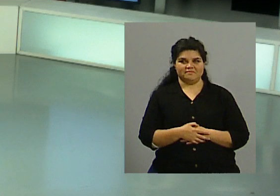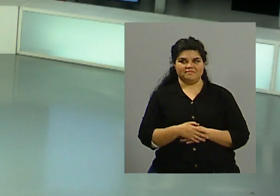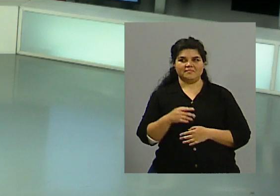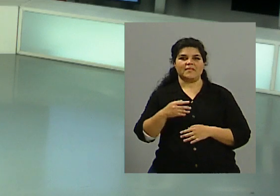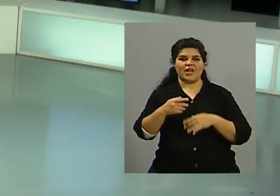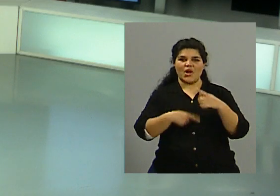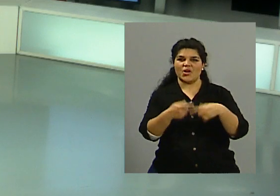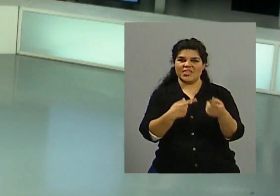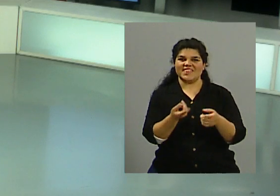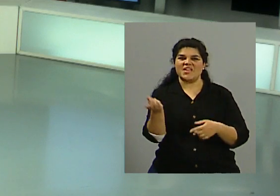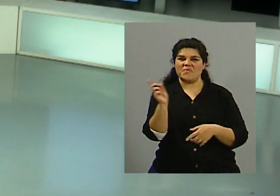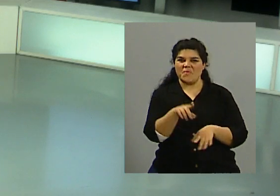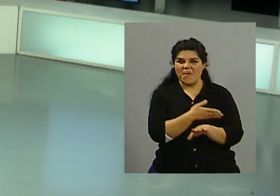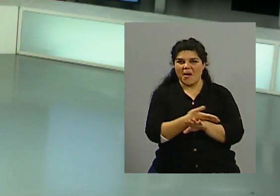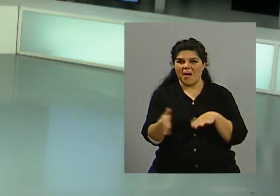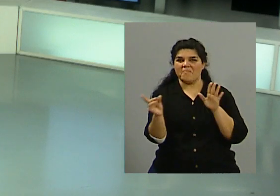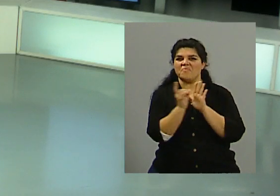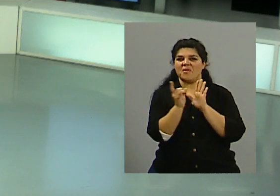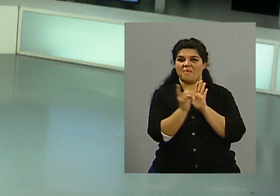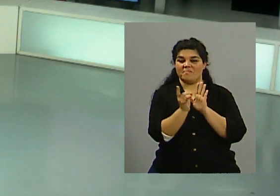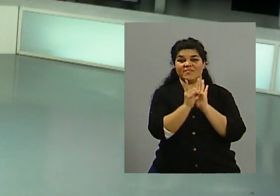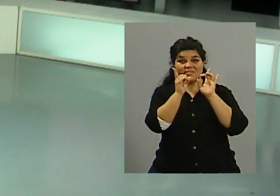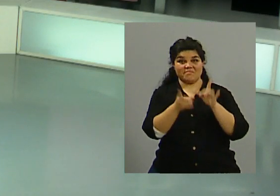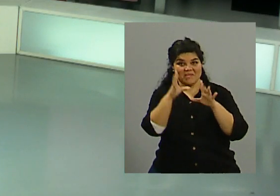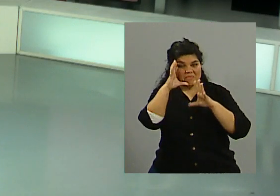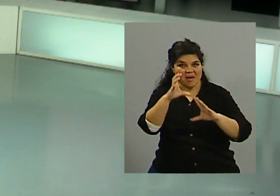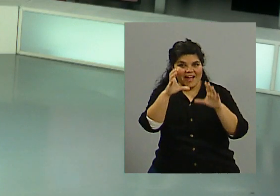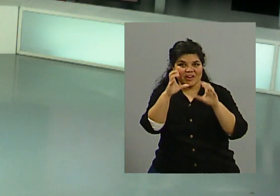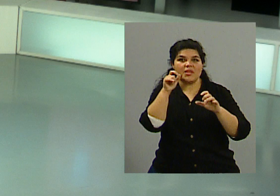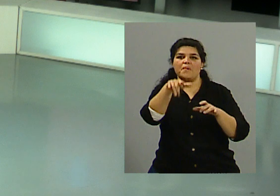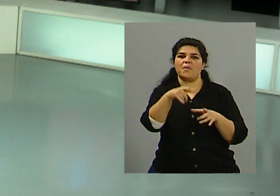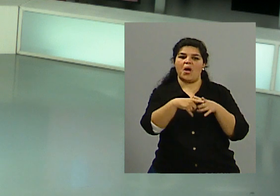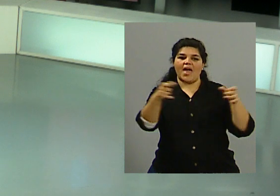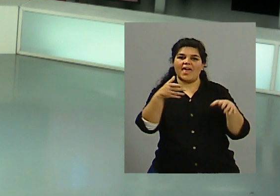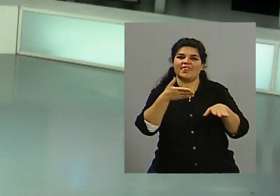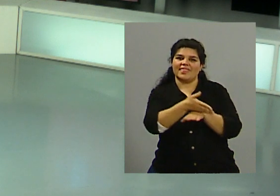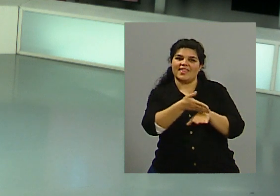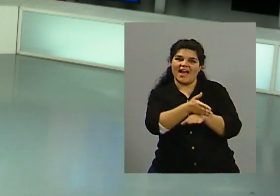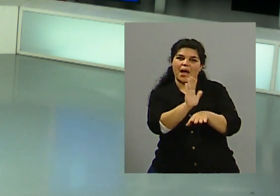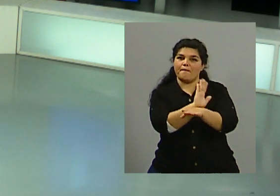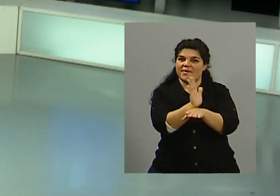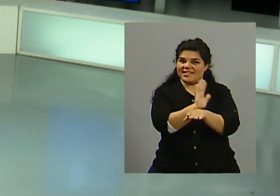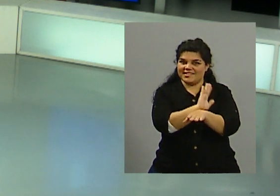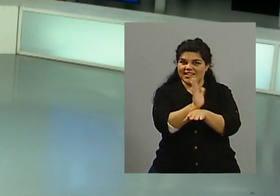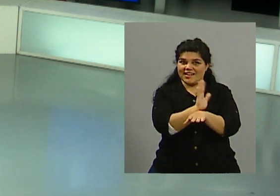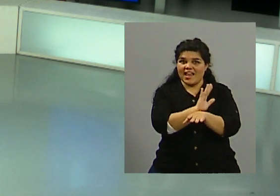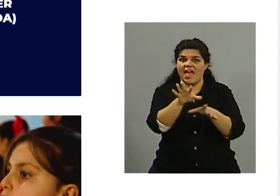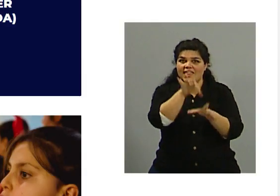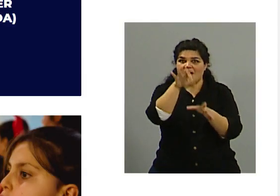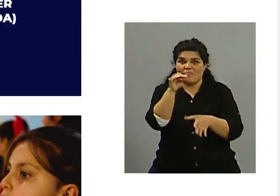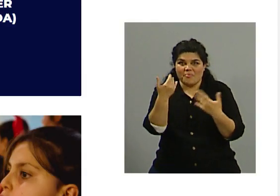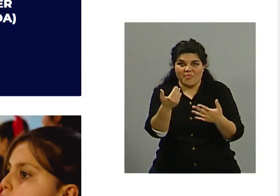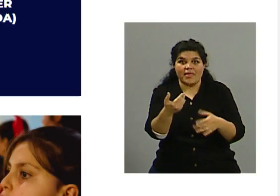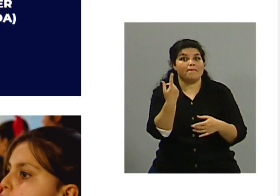Seguimos en Apuntes y recordá que podés participar por entradas para el cine de la Universidad Nacional de Cuyo. Nos tenés que